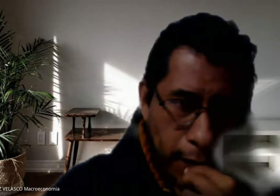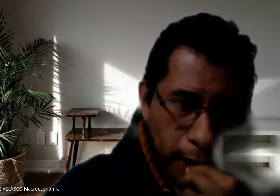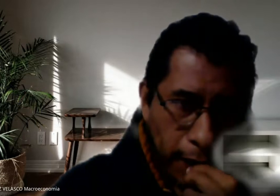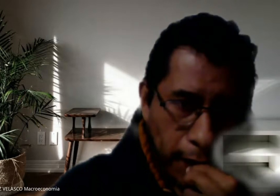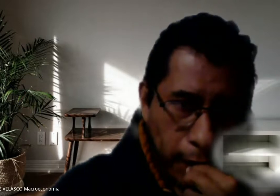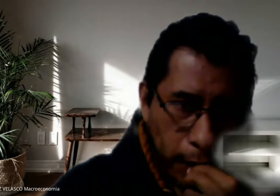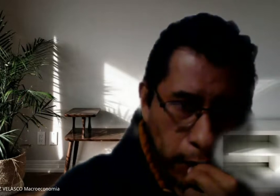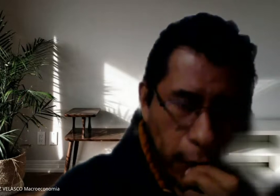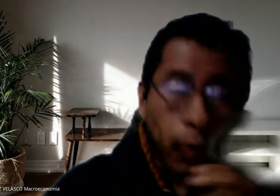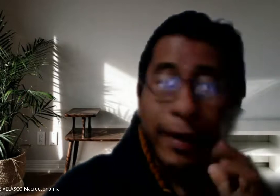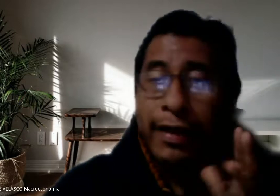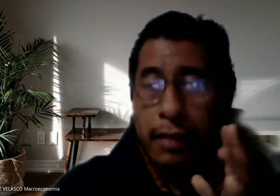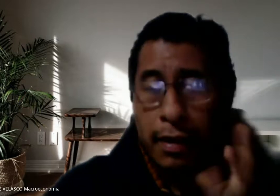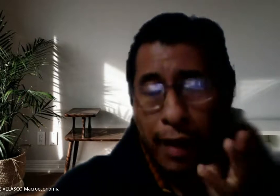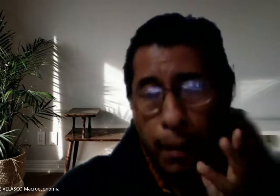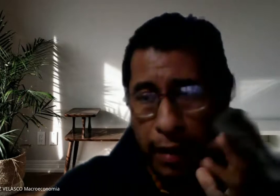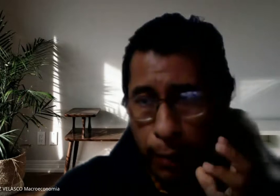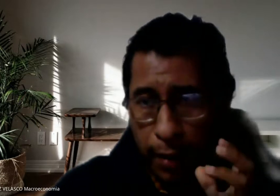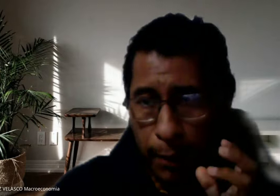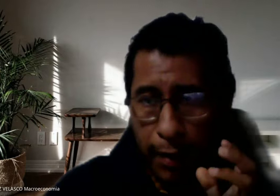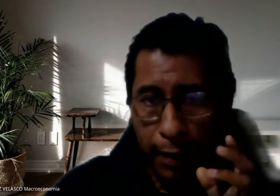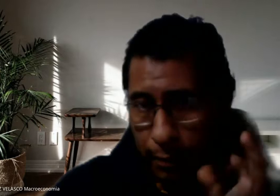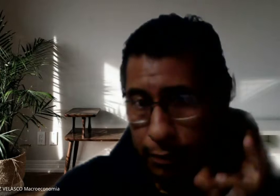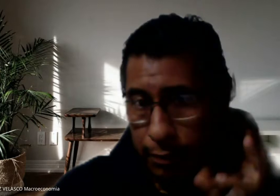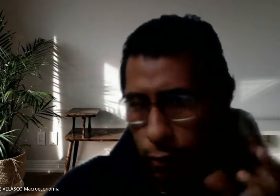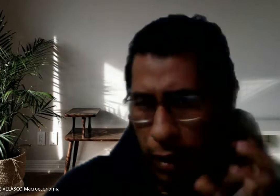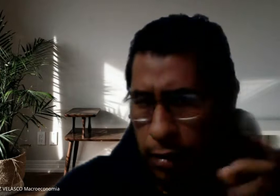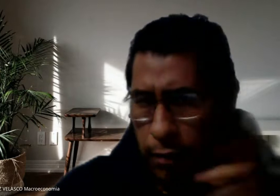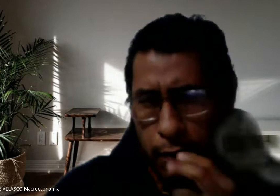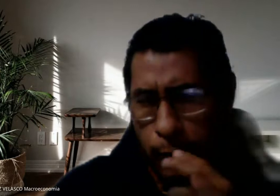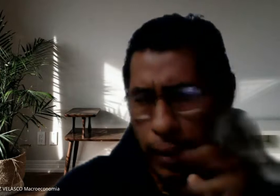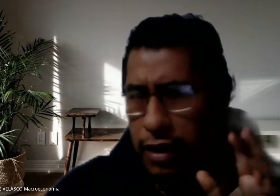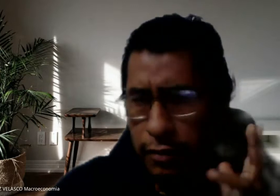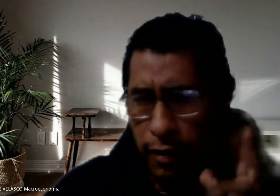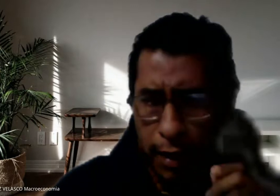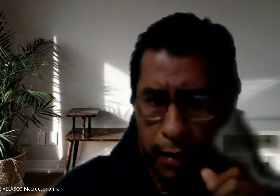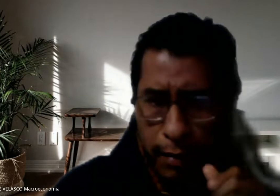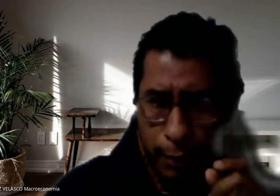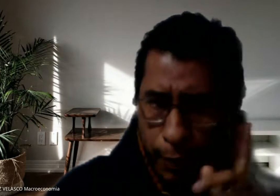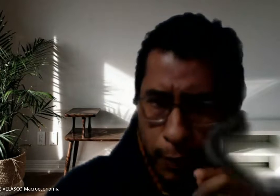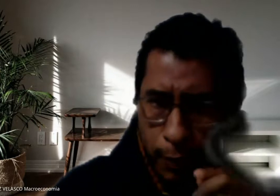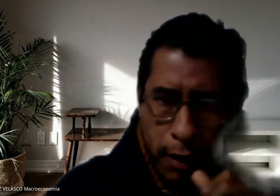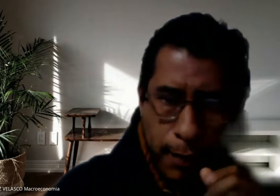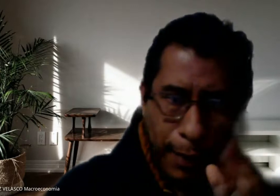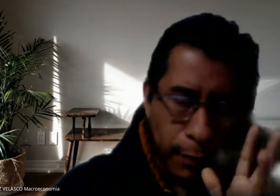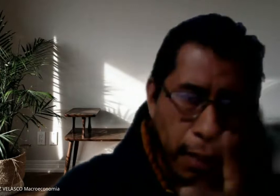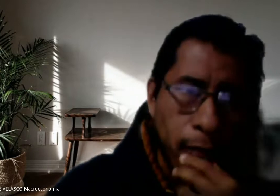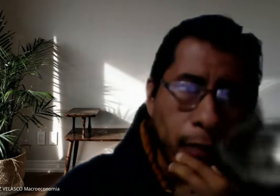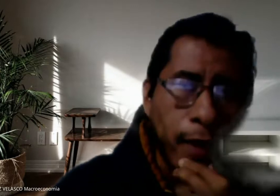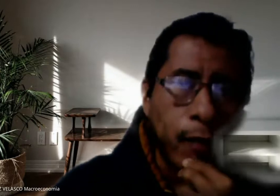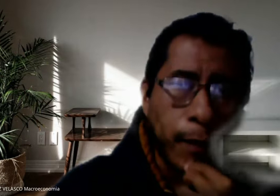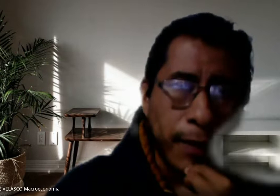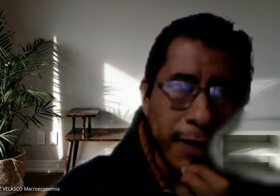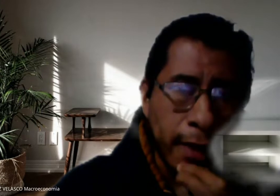Y digo que sí, de la pandemia, pero también de tuve complicaciones con internet. Pero bueno, esperemos